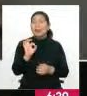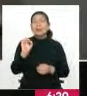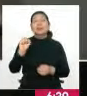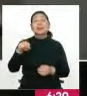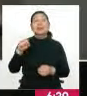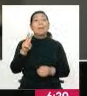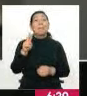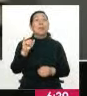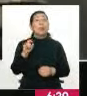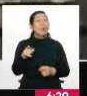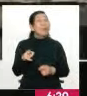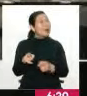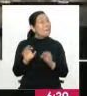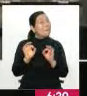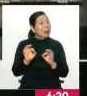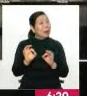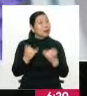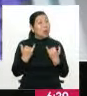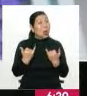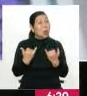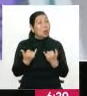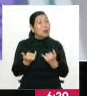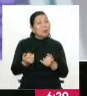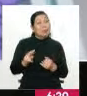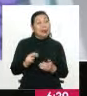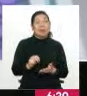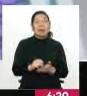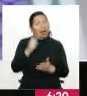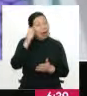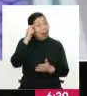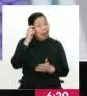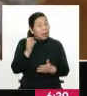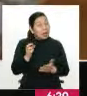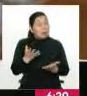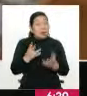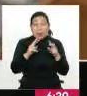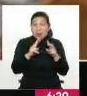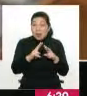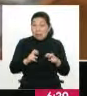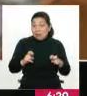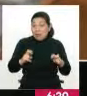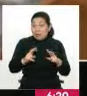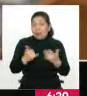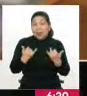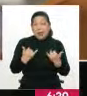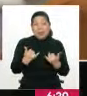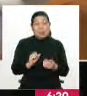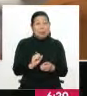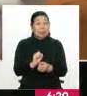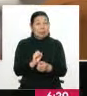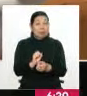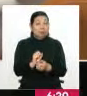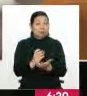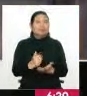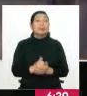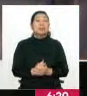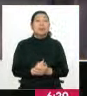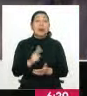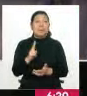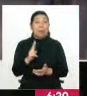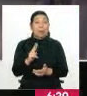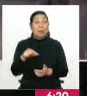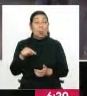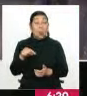Exactamente, ese es uno de los peligros latentes de estas subvariantes. Creemos por investigación preliminar que esta variante